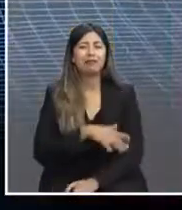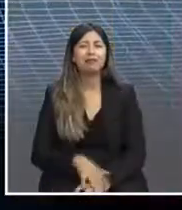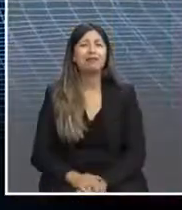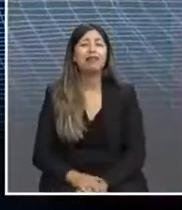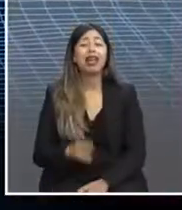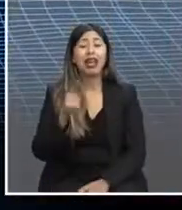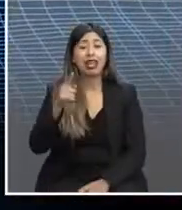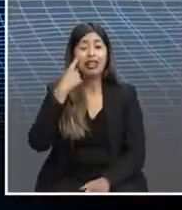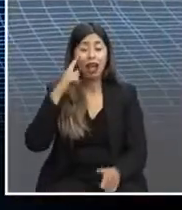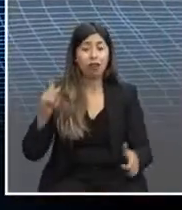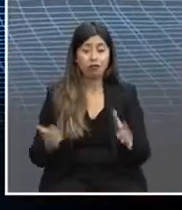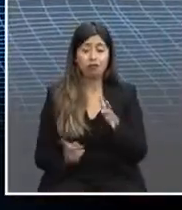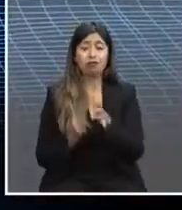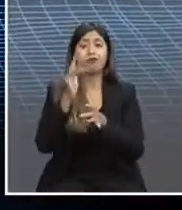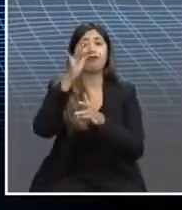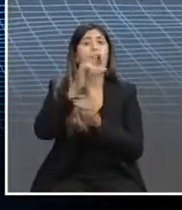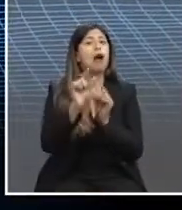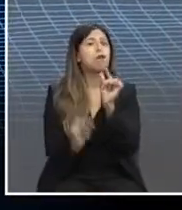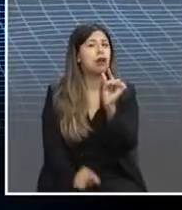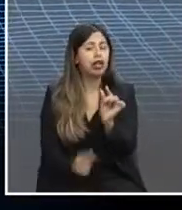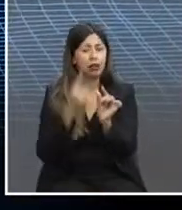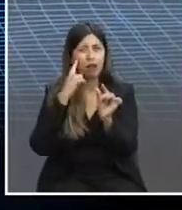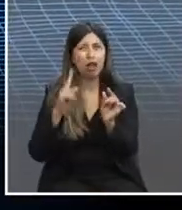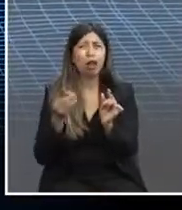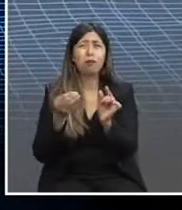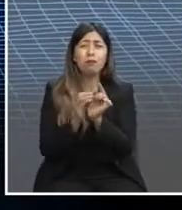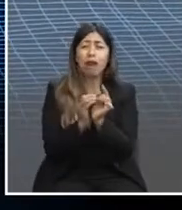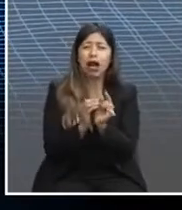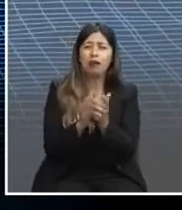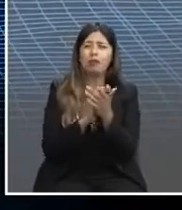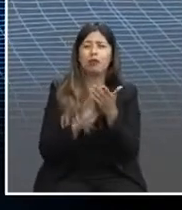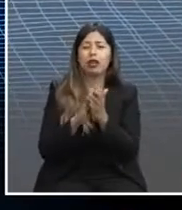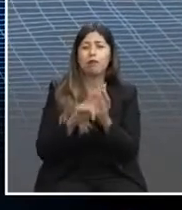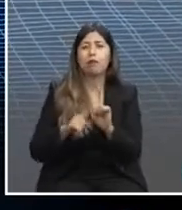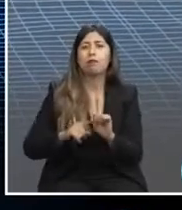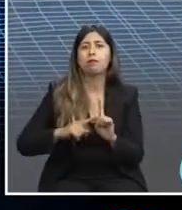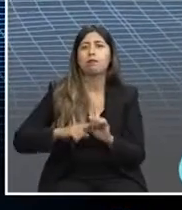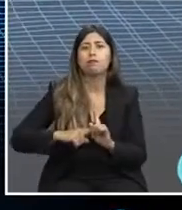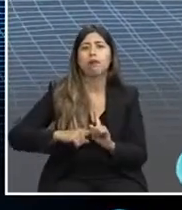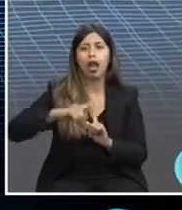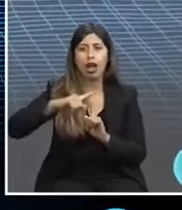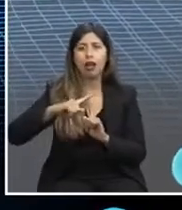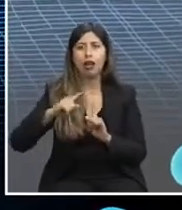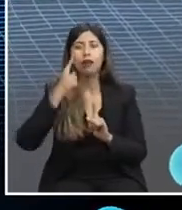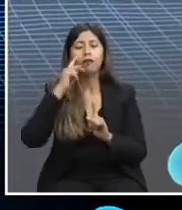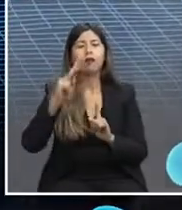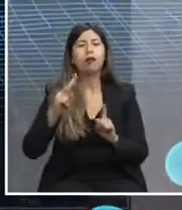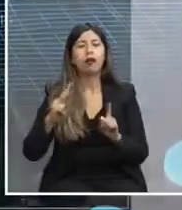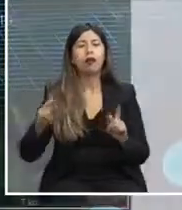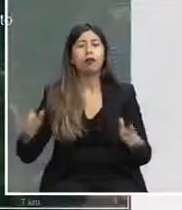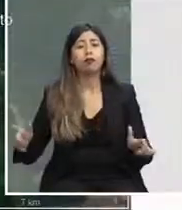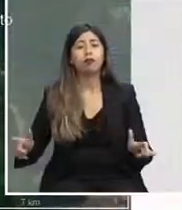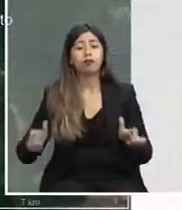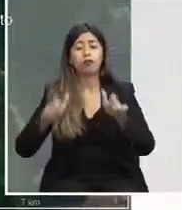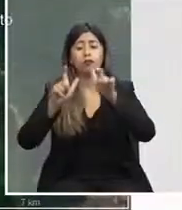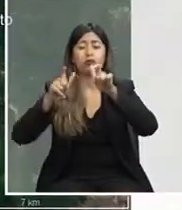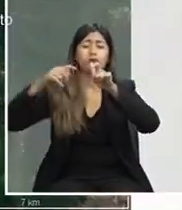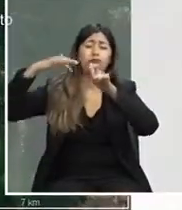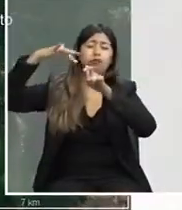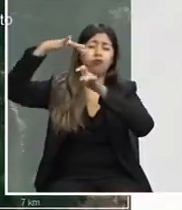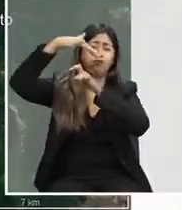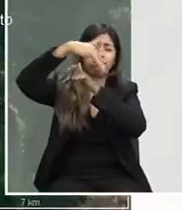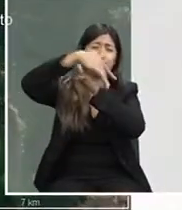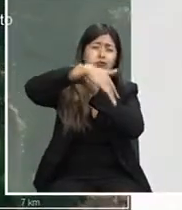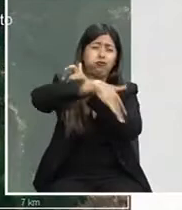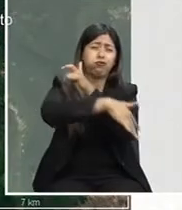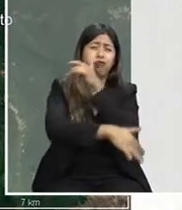Sin embargo, si nosotros incrementamos la magnitud de la erupción, podríamos ver de que cuando bajan los lajares podrían afectar a